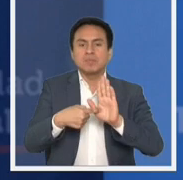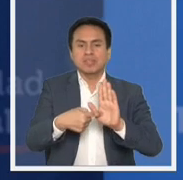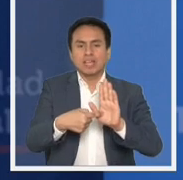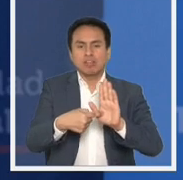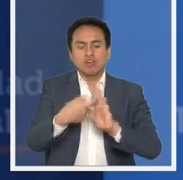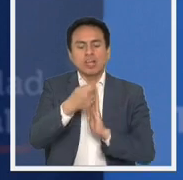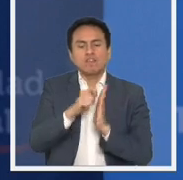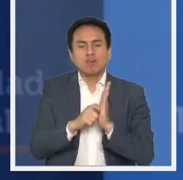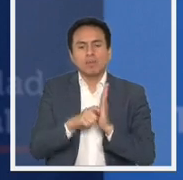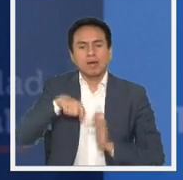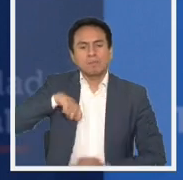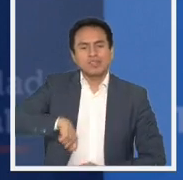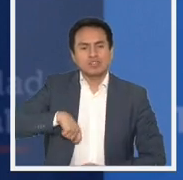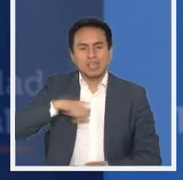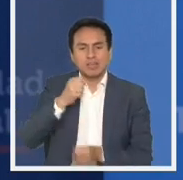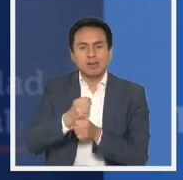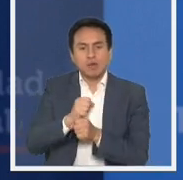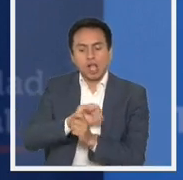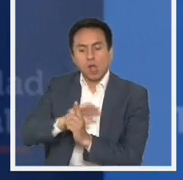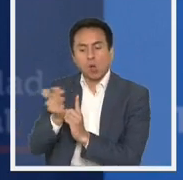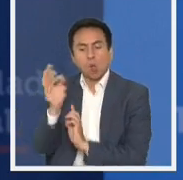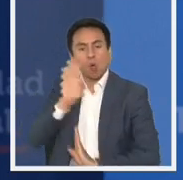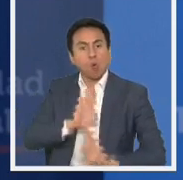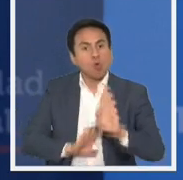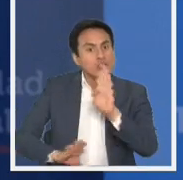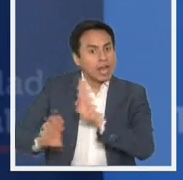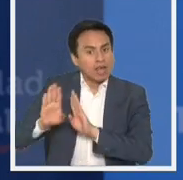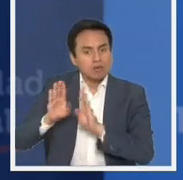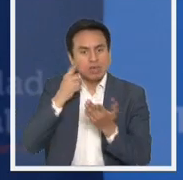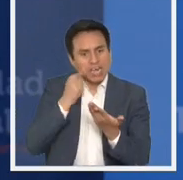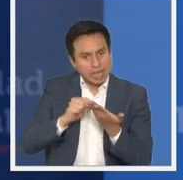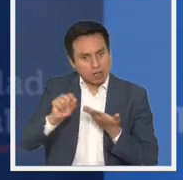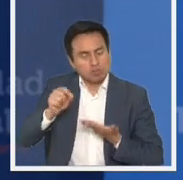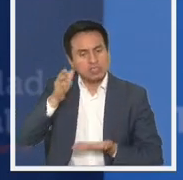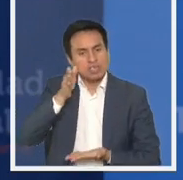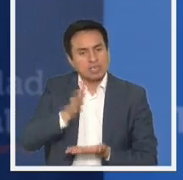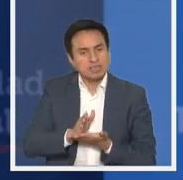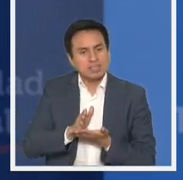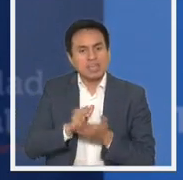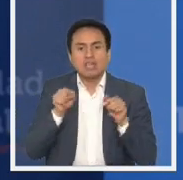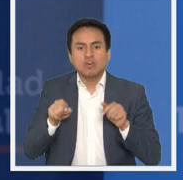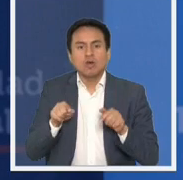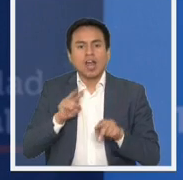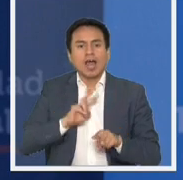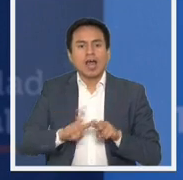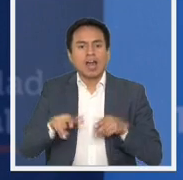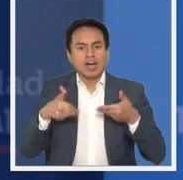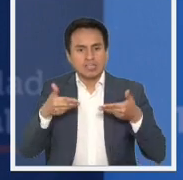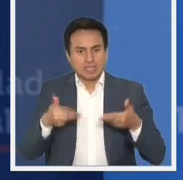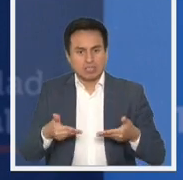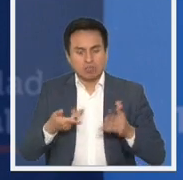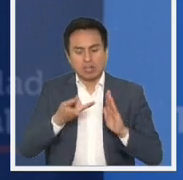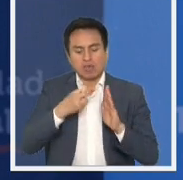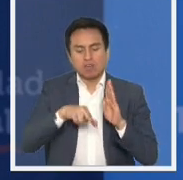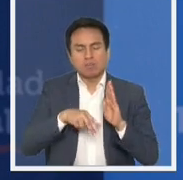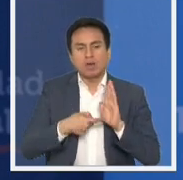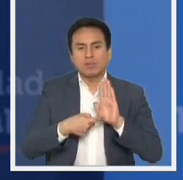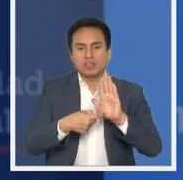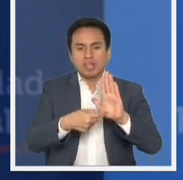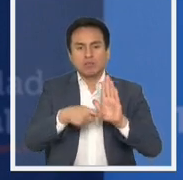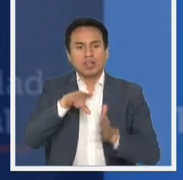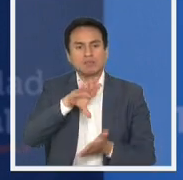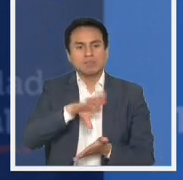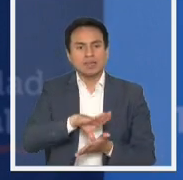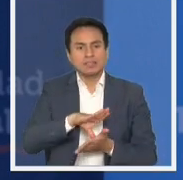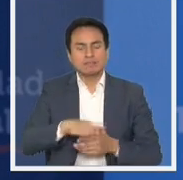una reforma de pensiones el trabajo de cuidados debe reconocerse eso es lo que estamos haciendo con la reforma que hemos presentado